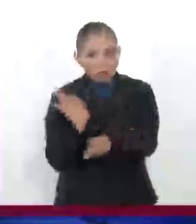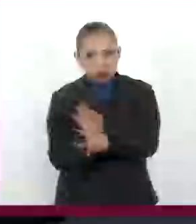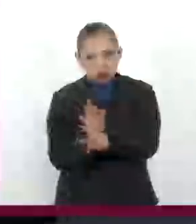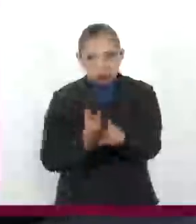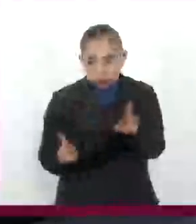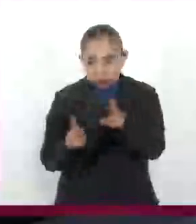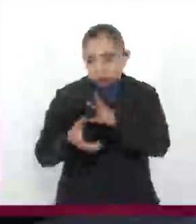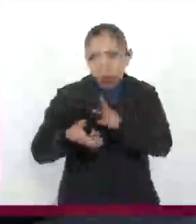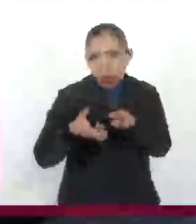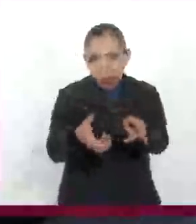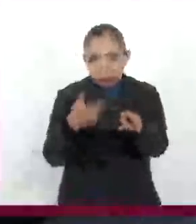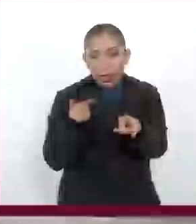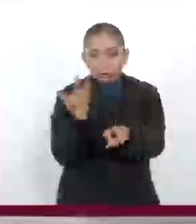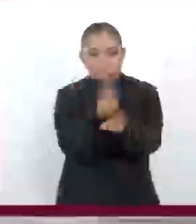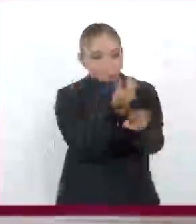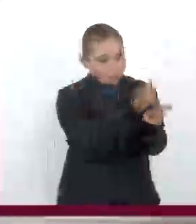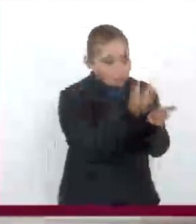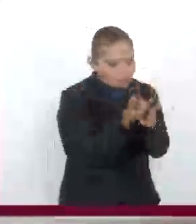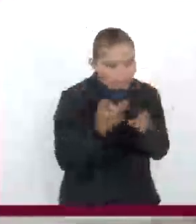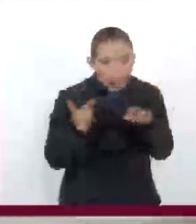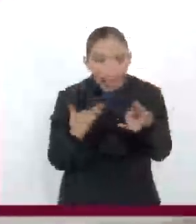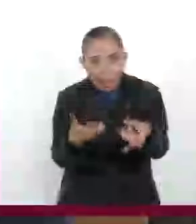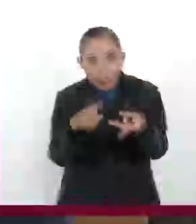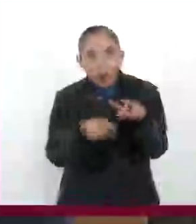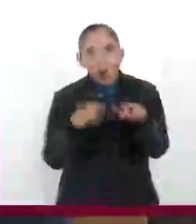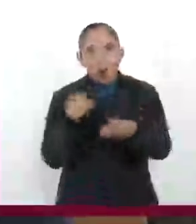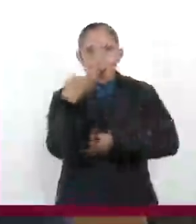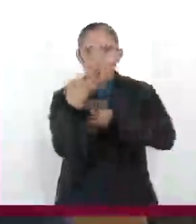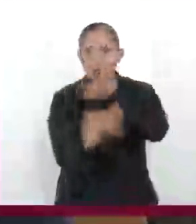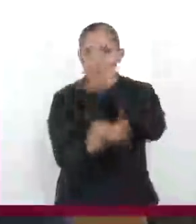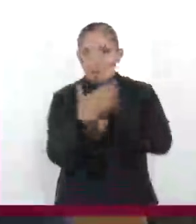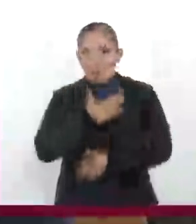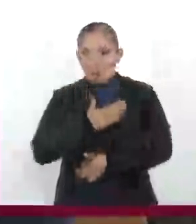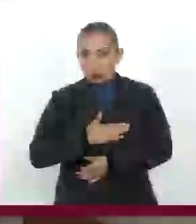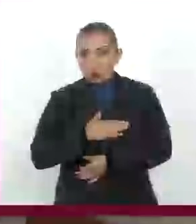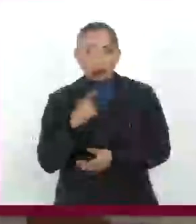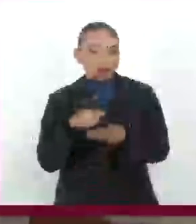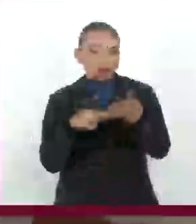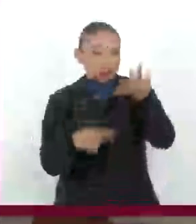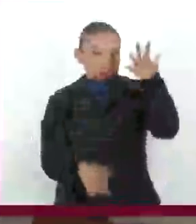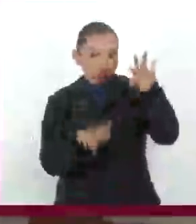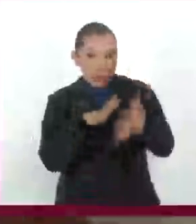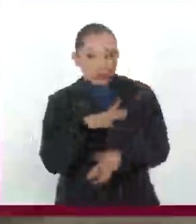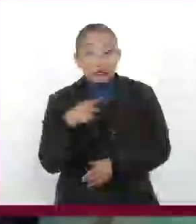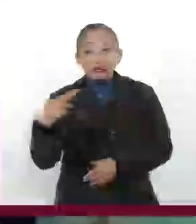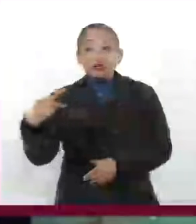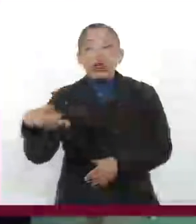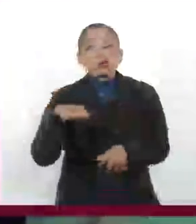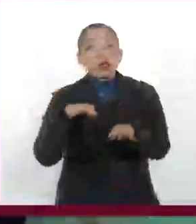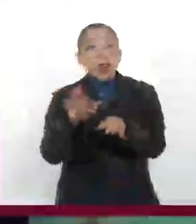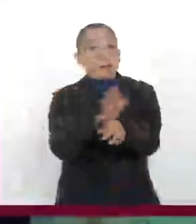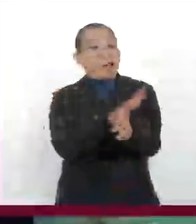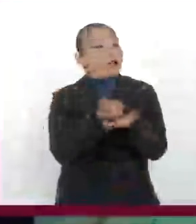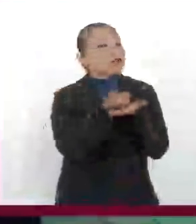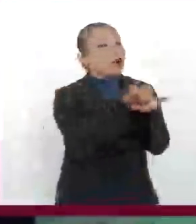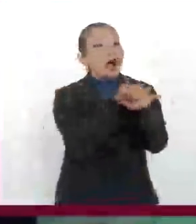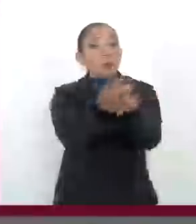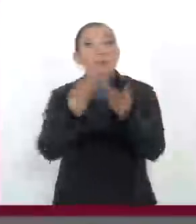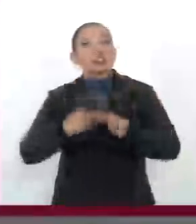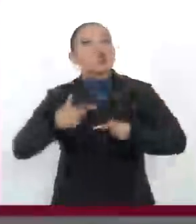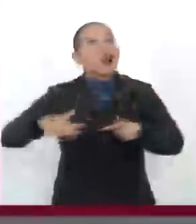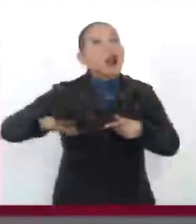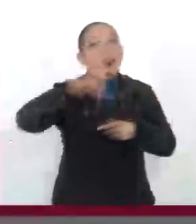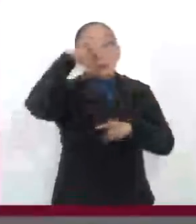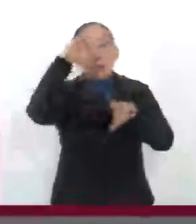educación, seguridad pública, mantenimiento o impartición de justicia, entre otras. Su labor beneficia a